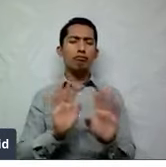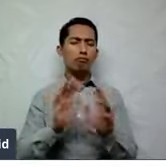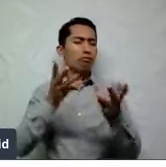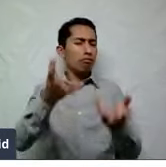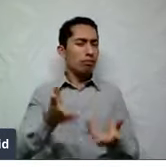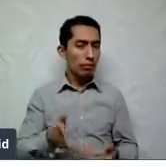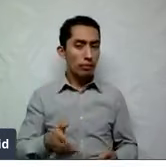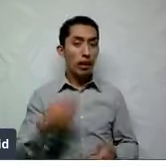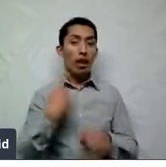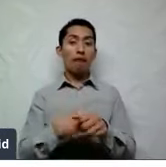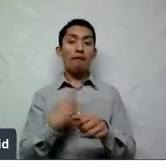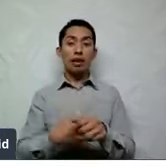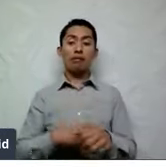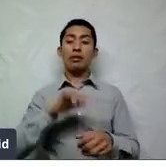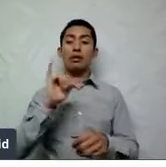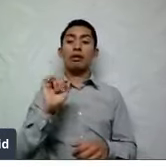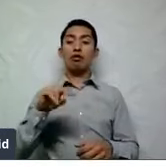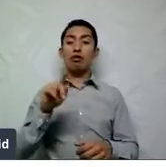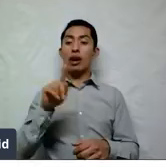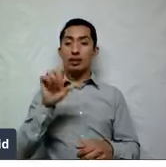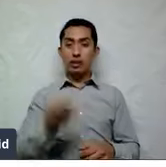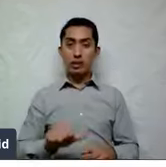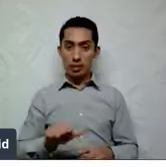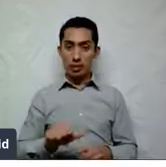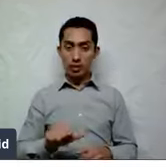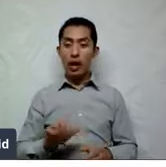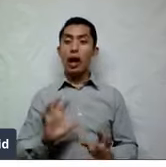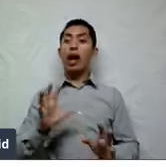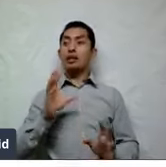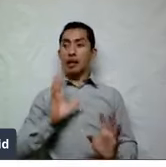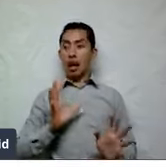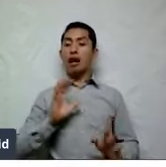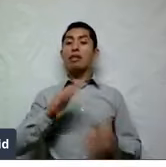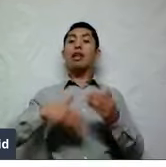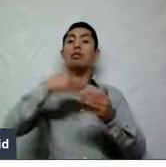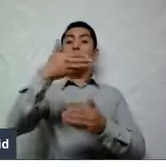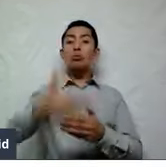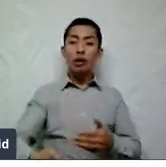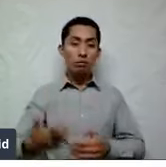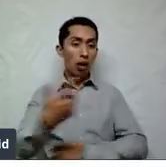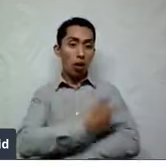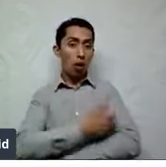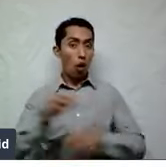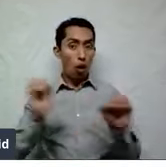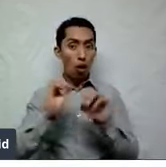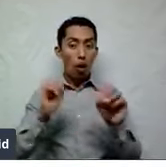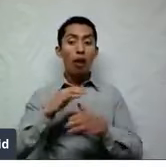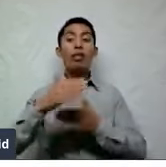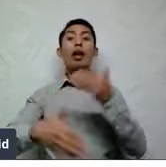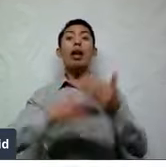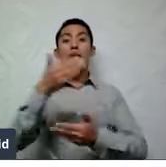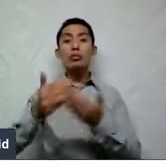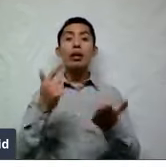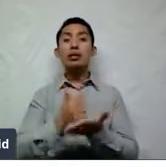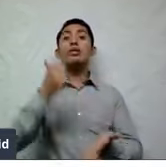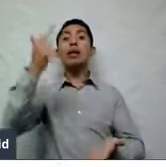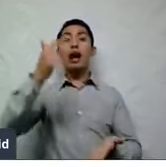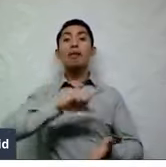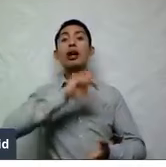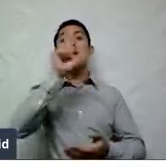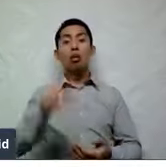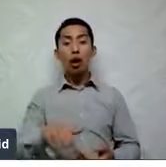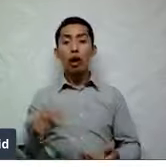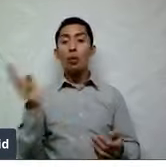influenza y no haberse vacunado, las complicaciones graves a nivel pulmonar y